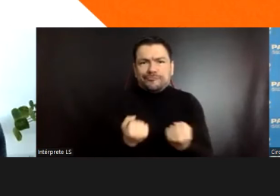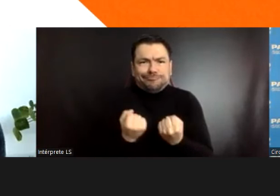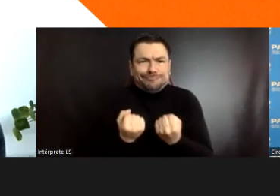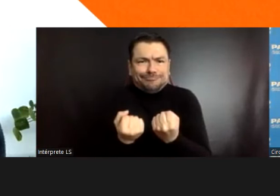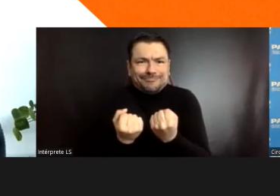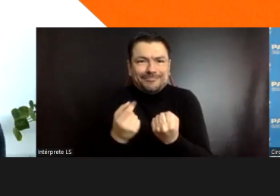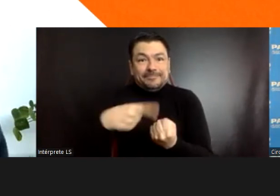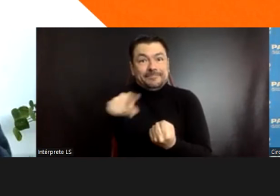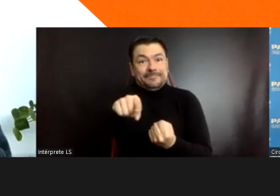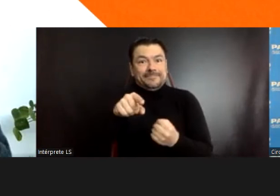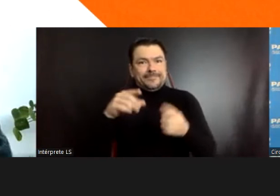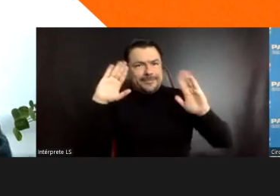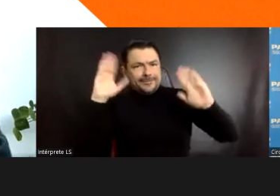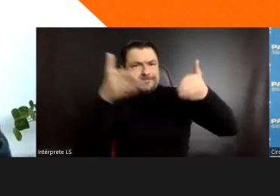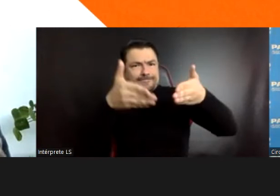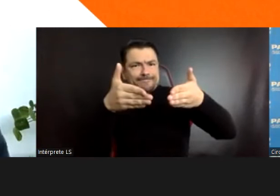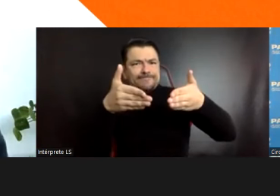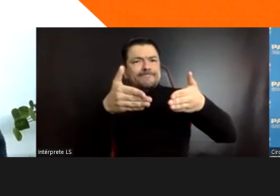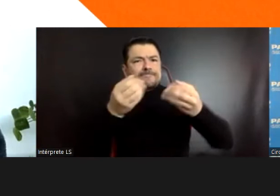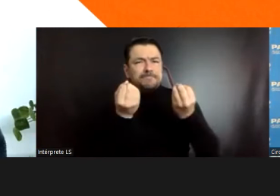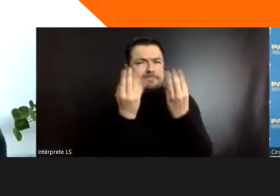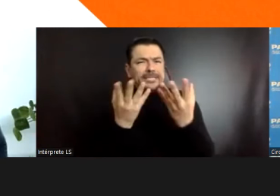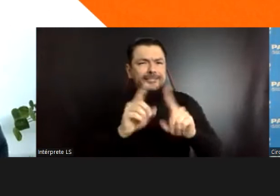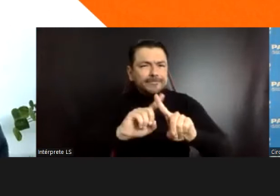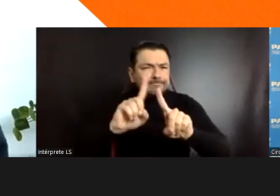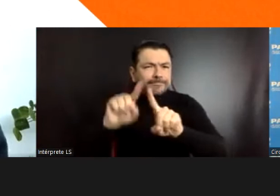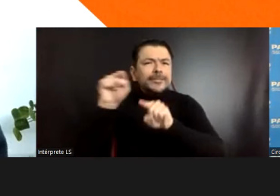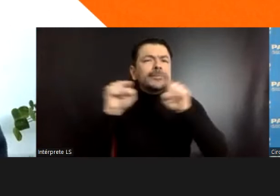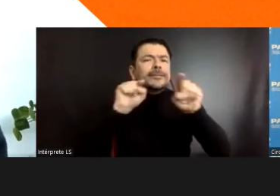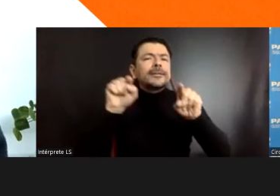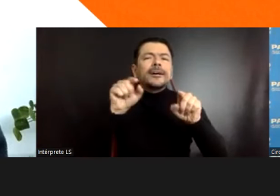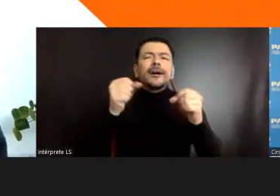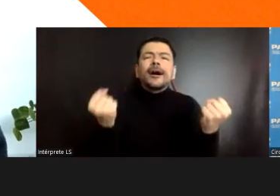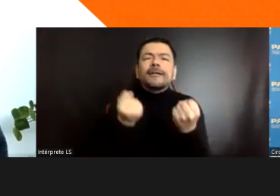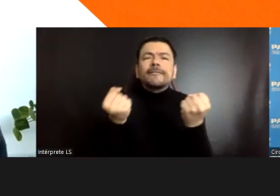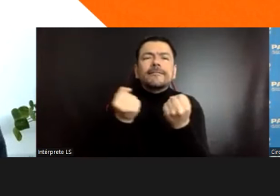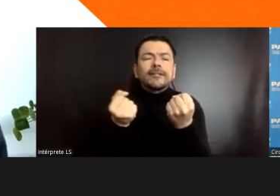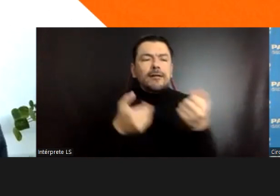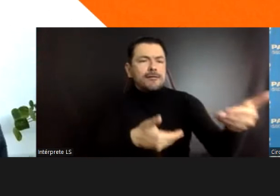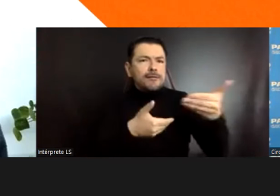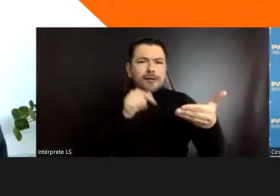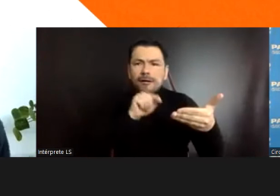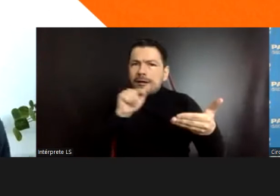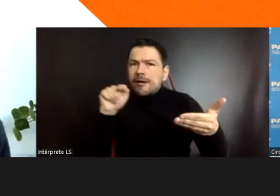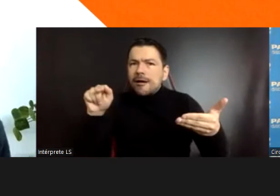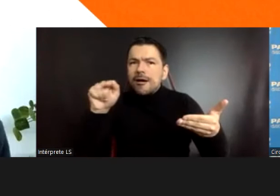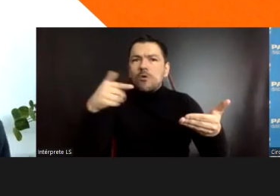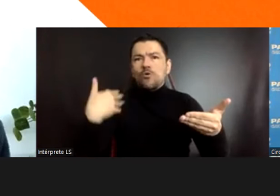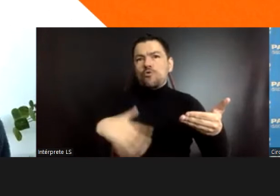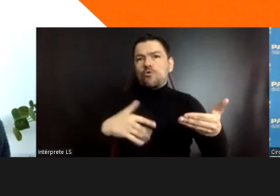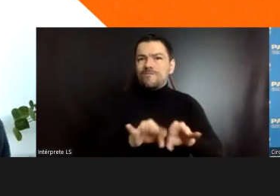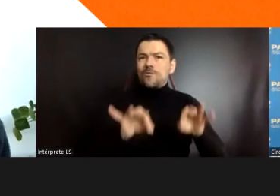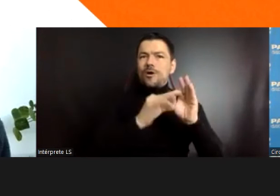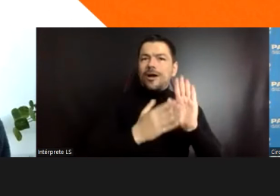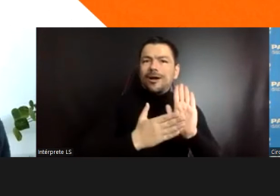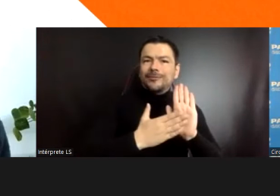estos aspectos, sino demostrar las formas prácticas de incorporar abordajes basados en evidencia en los procesos de toma de